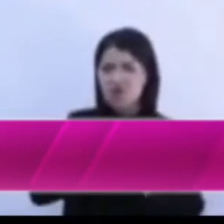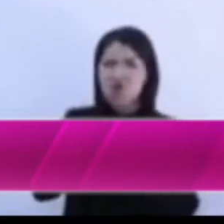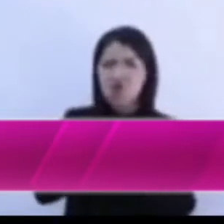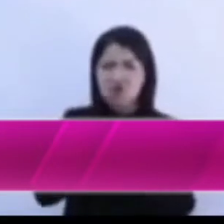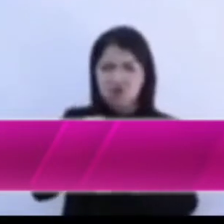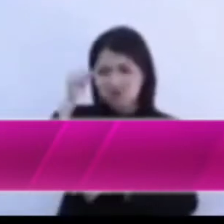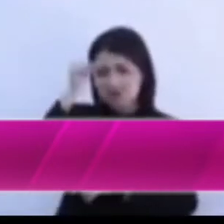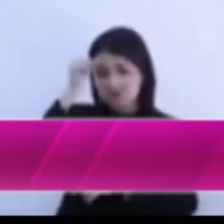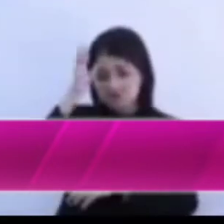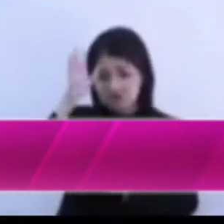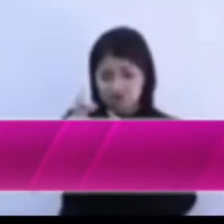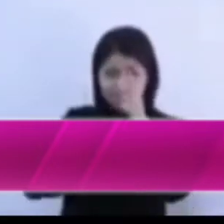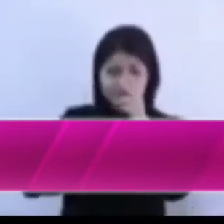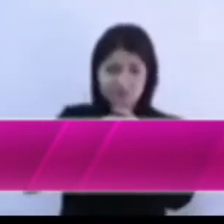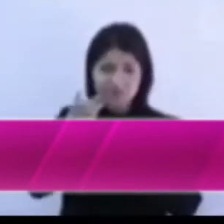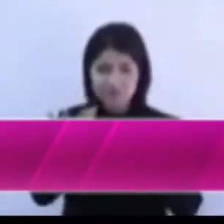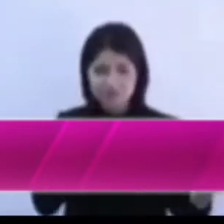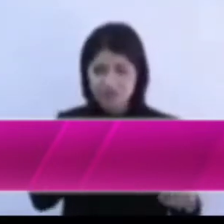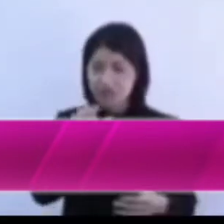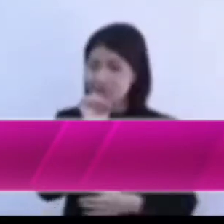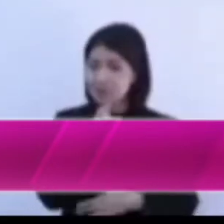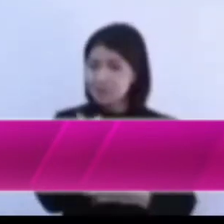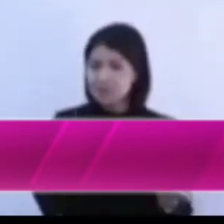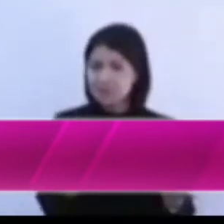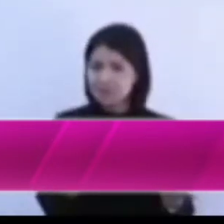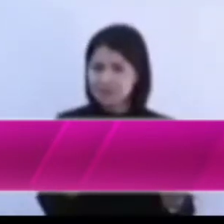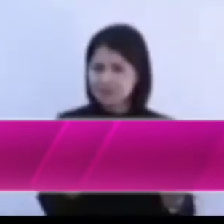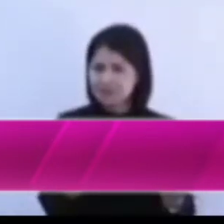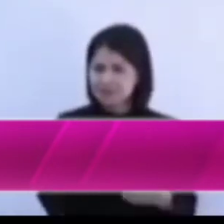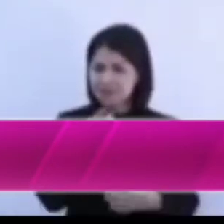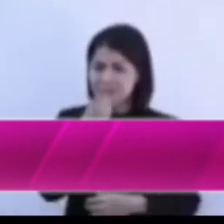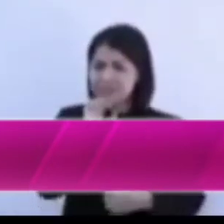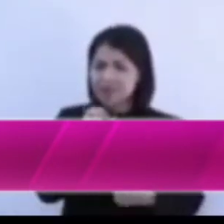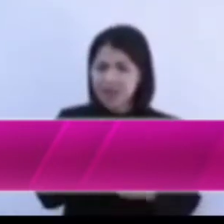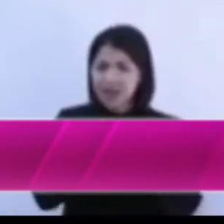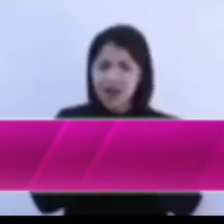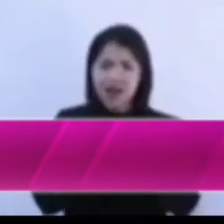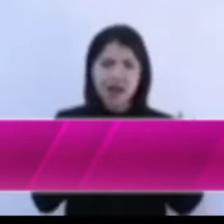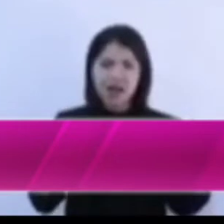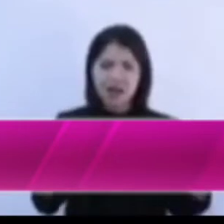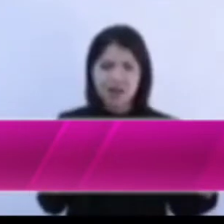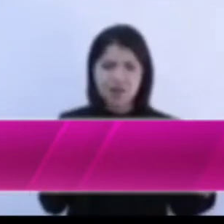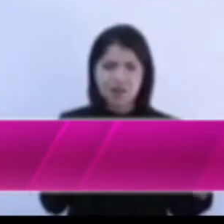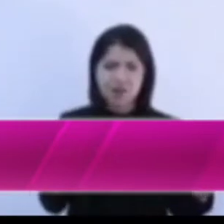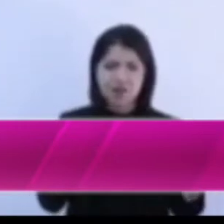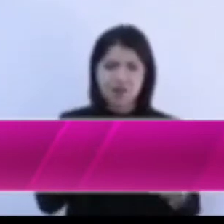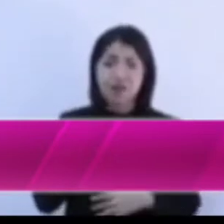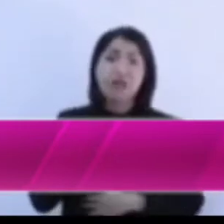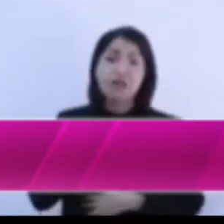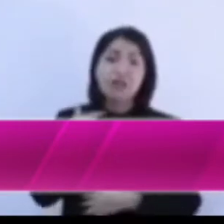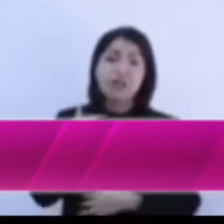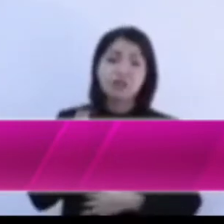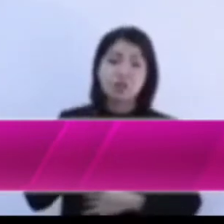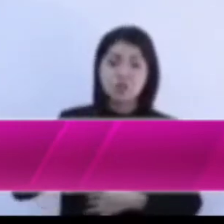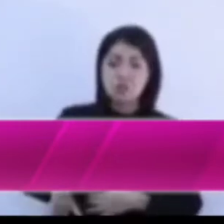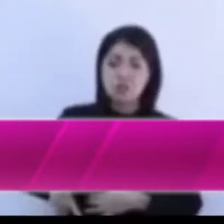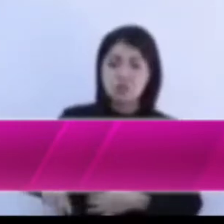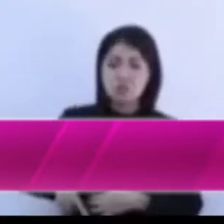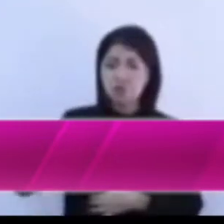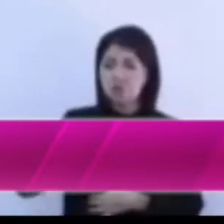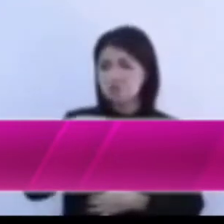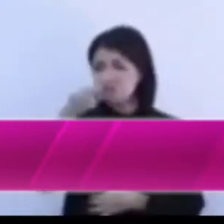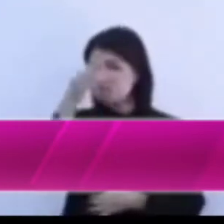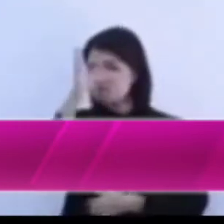Y además, imagínate adelantarte a algo que ni siquiera el exgobernador ha tenido notificaciones